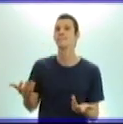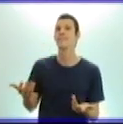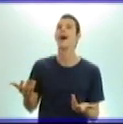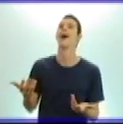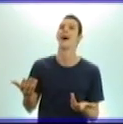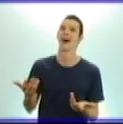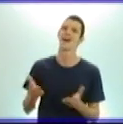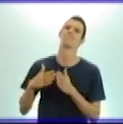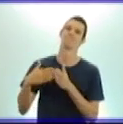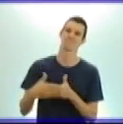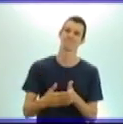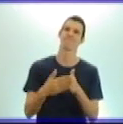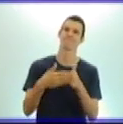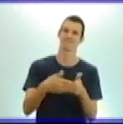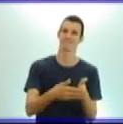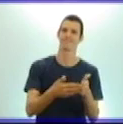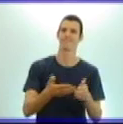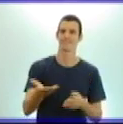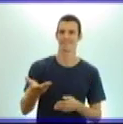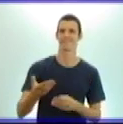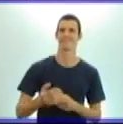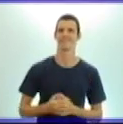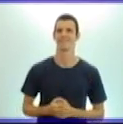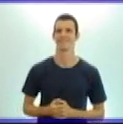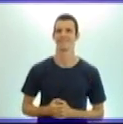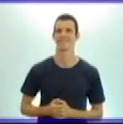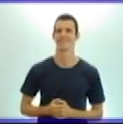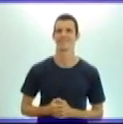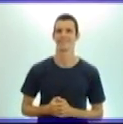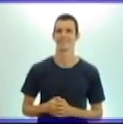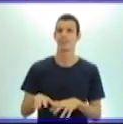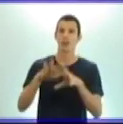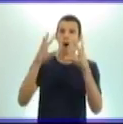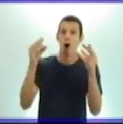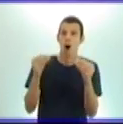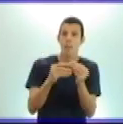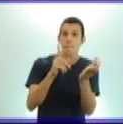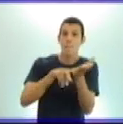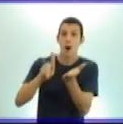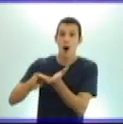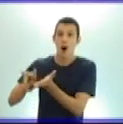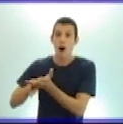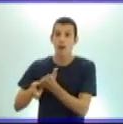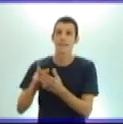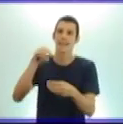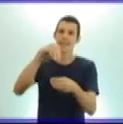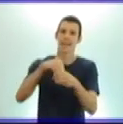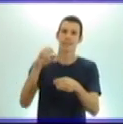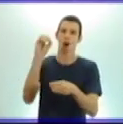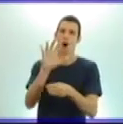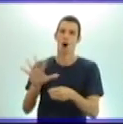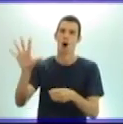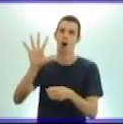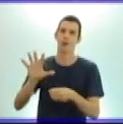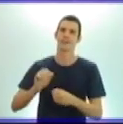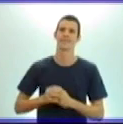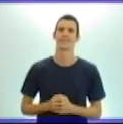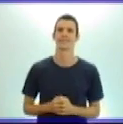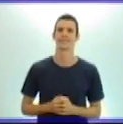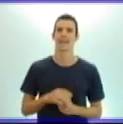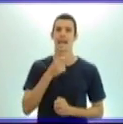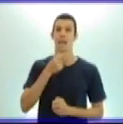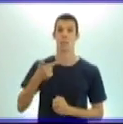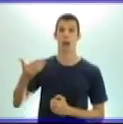y Granma. Por tanto, si retomamos los lugares anteriores, vemos que con esta